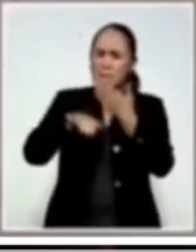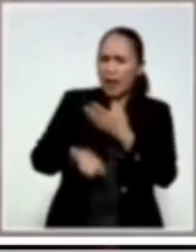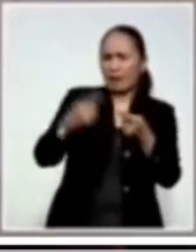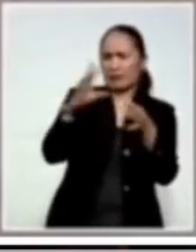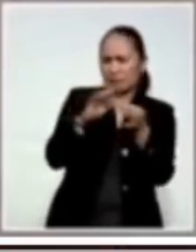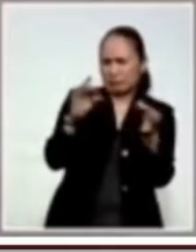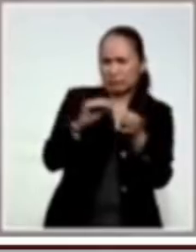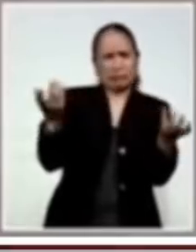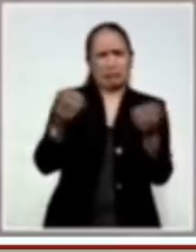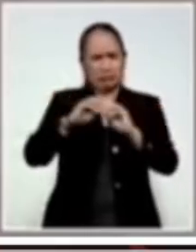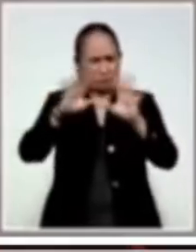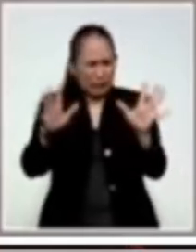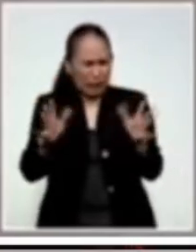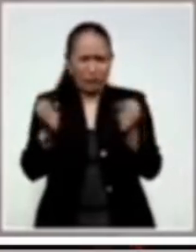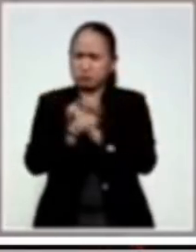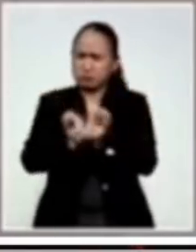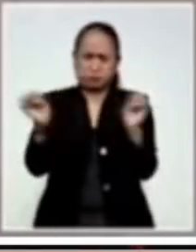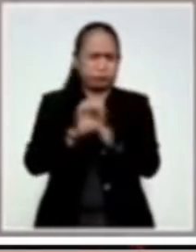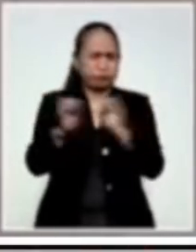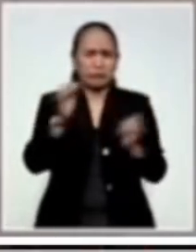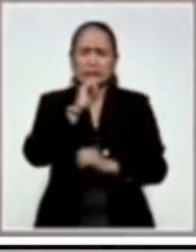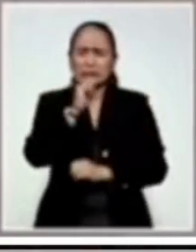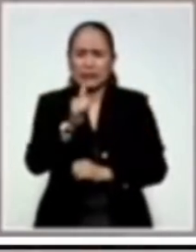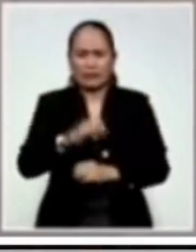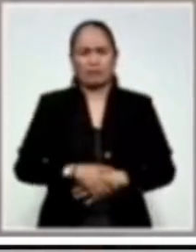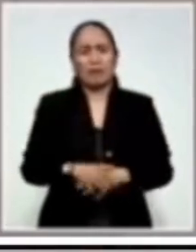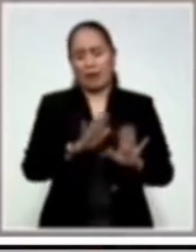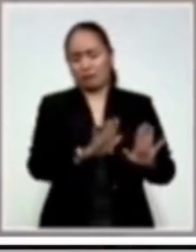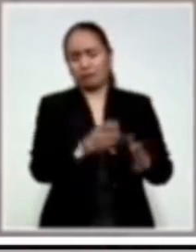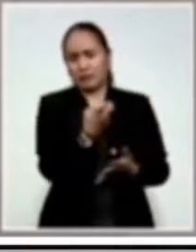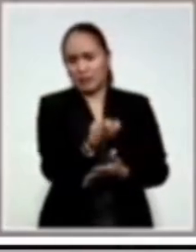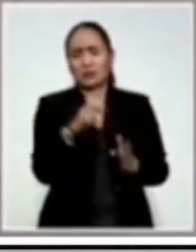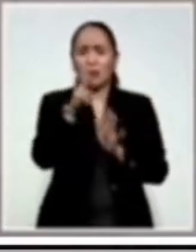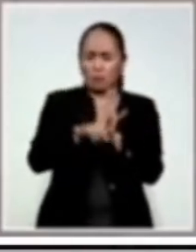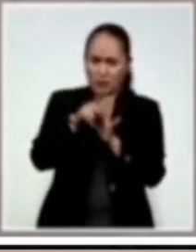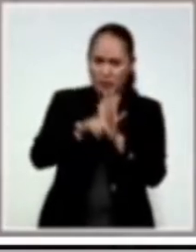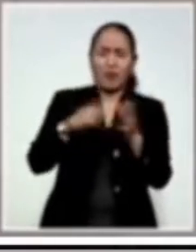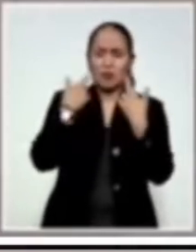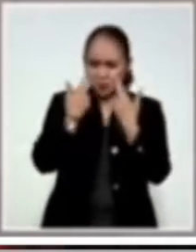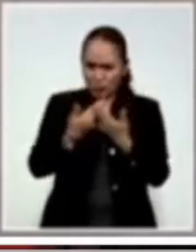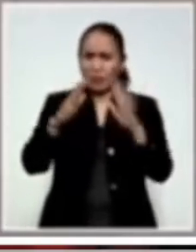aclaración, no es absolutamente nada. La sesión ahí está y el Pleno ya resolvió.